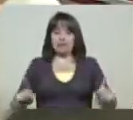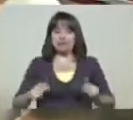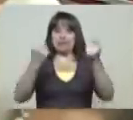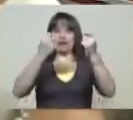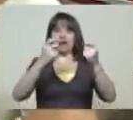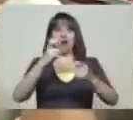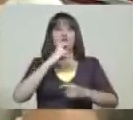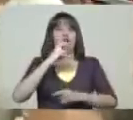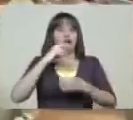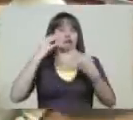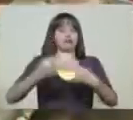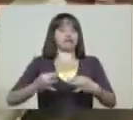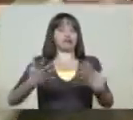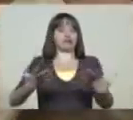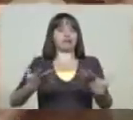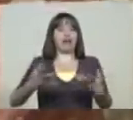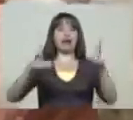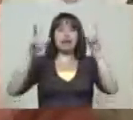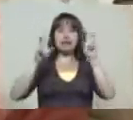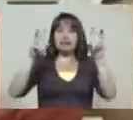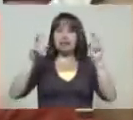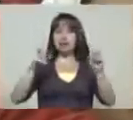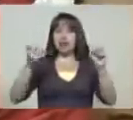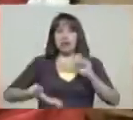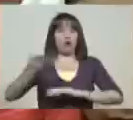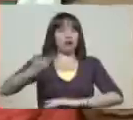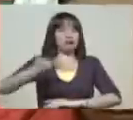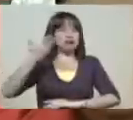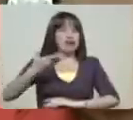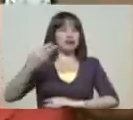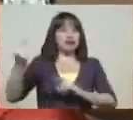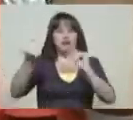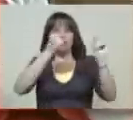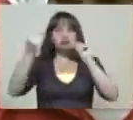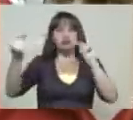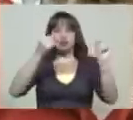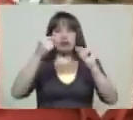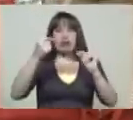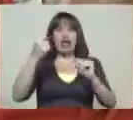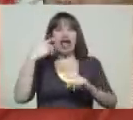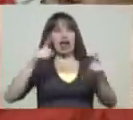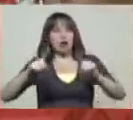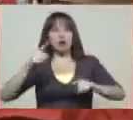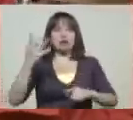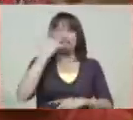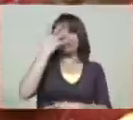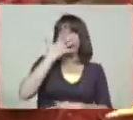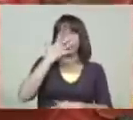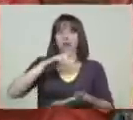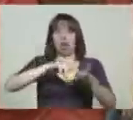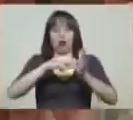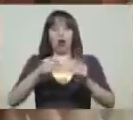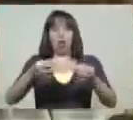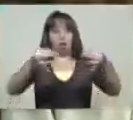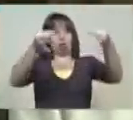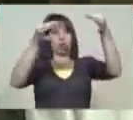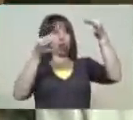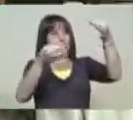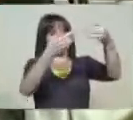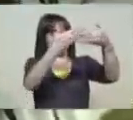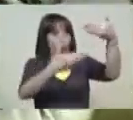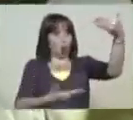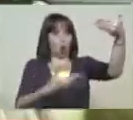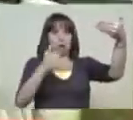puro. Había temas allí que nosotros teníamos dudas y ya venían definidos en lo que ustedes